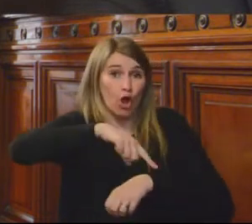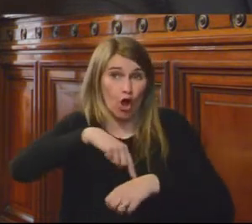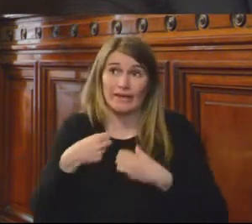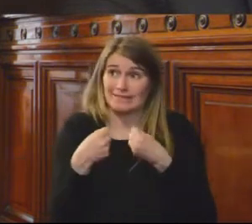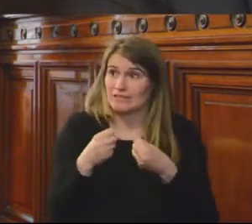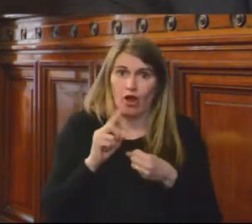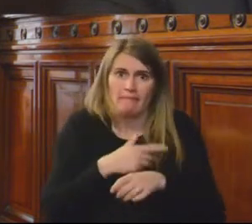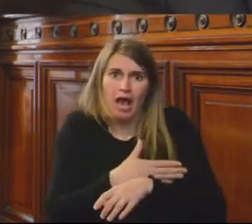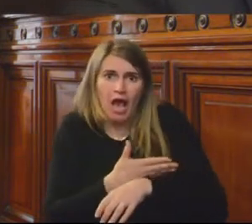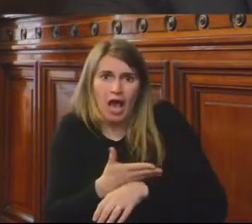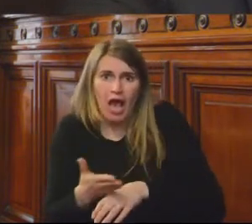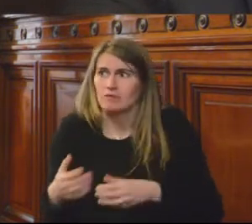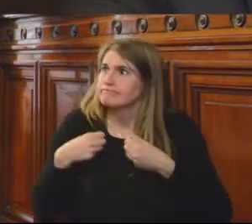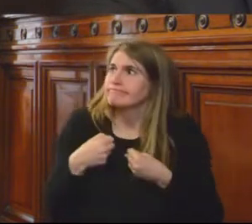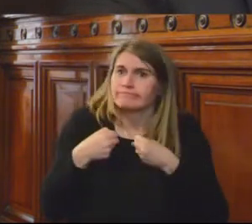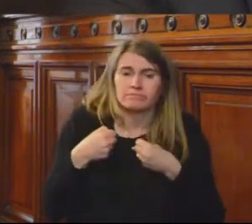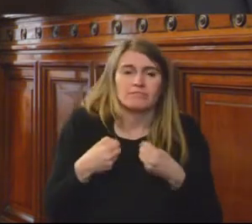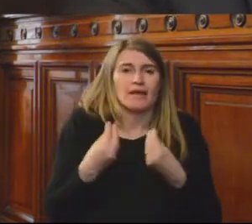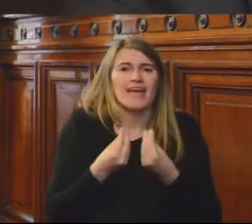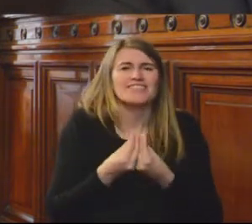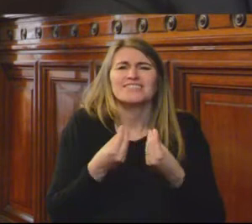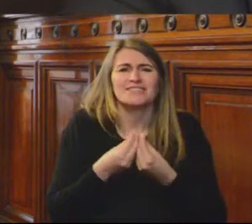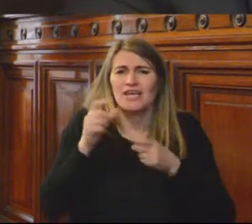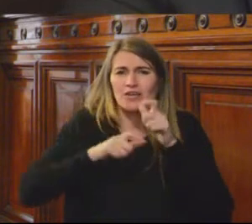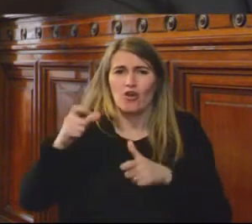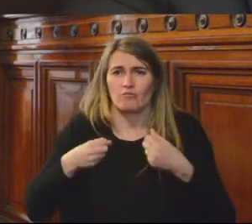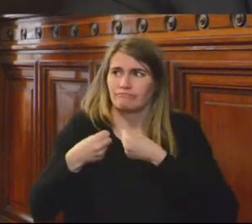ha creado un gran colapso